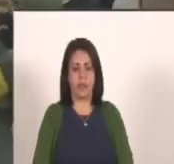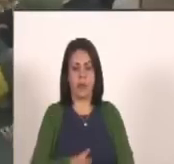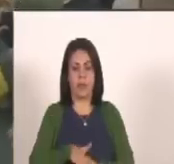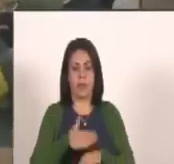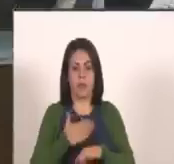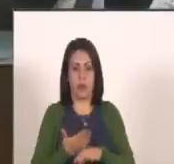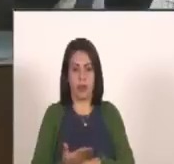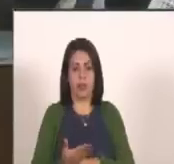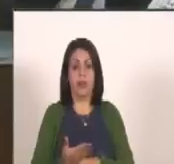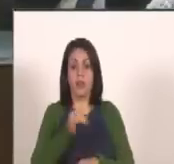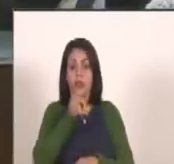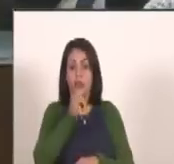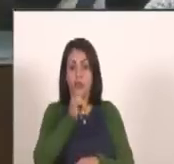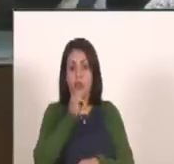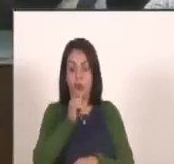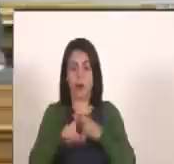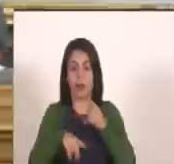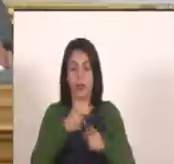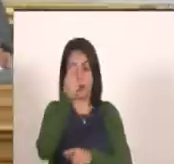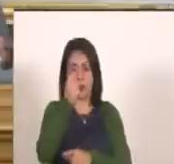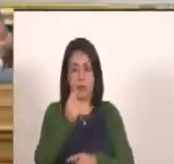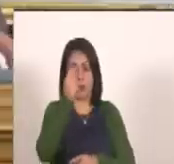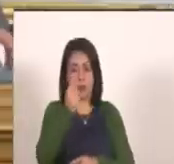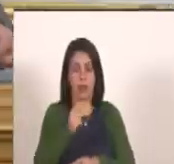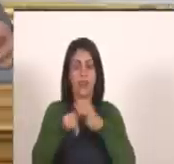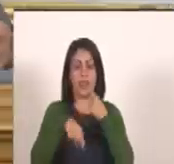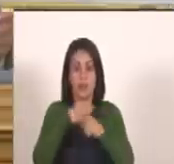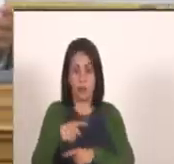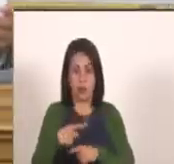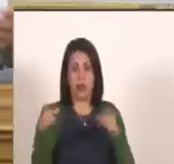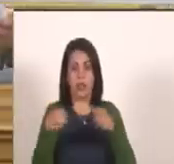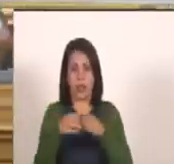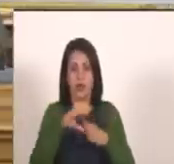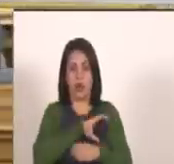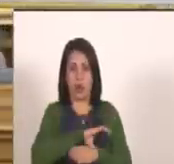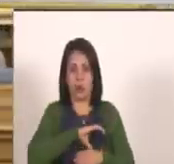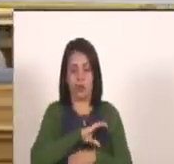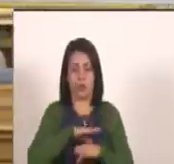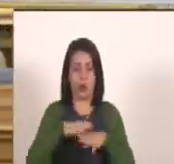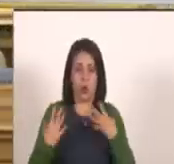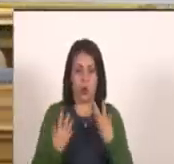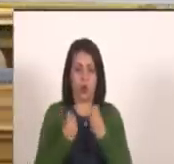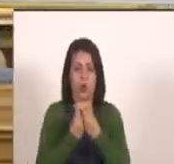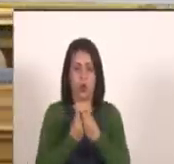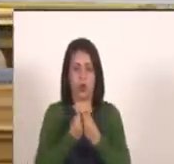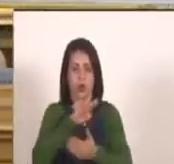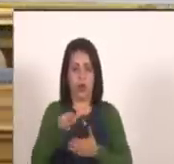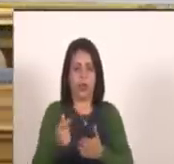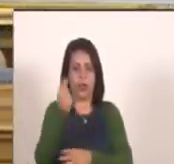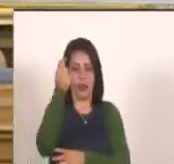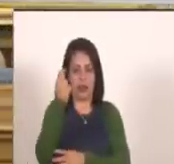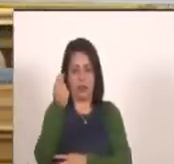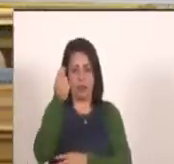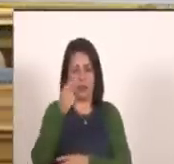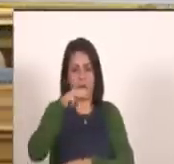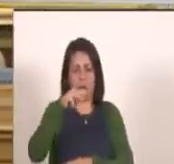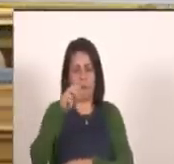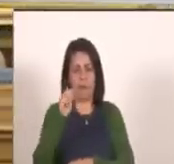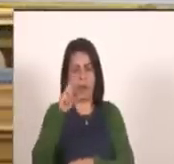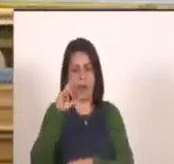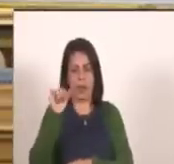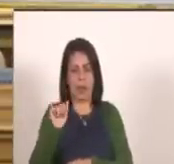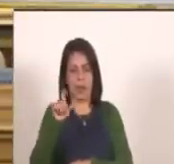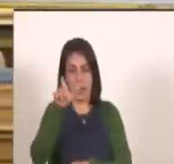Por secretaría serán informados las diputadas y diputados que forman parte de esa comisión junto a la diputada María Gabriela